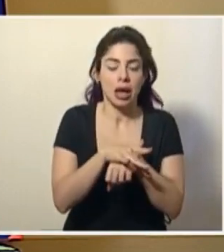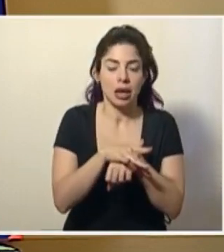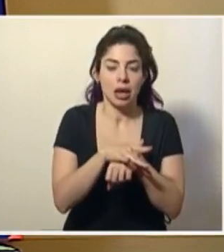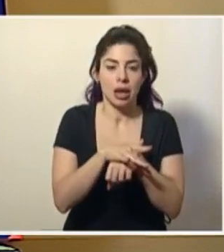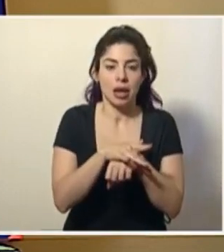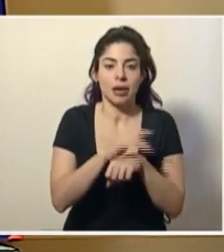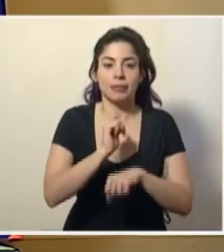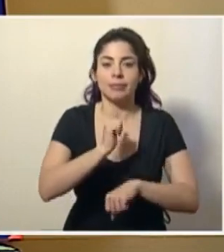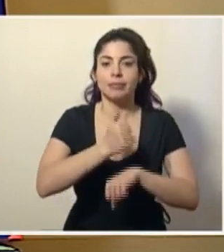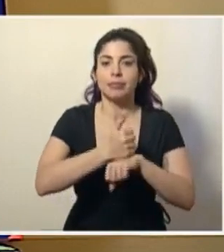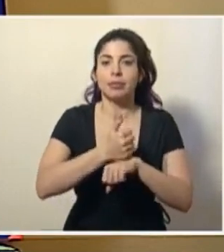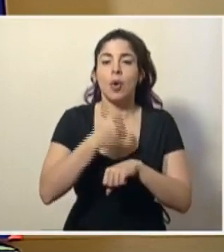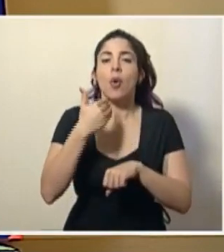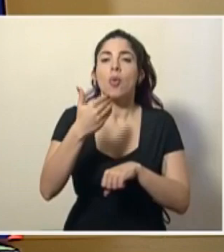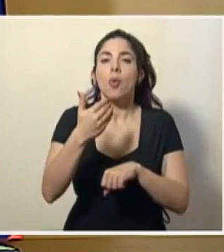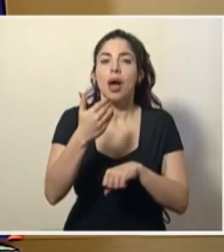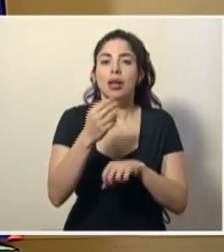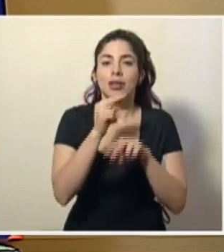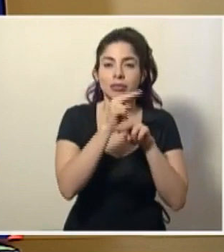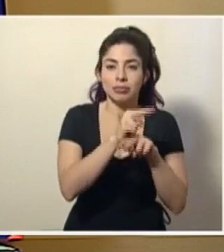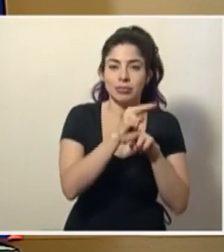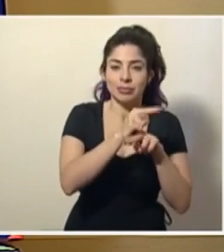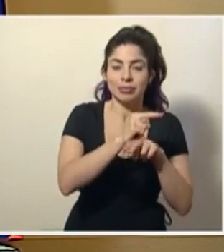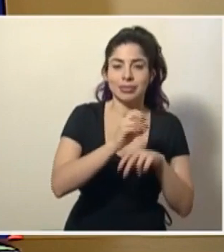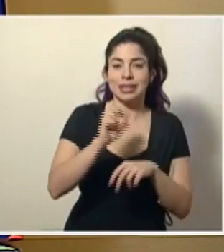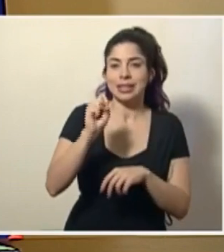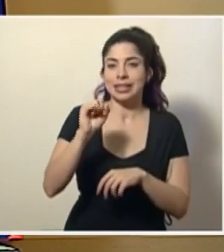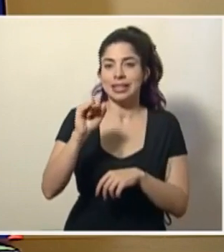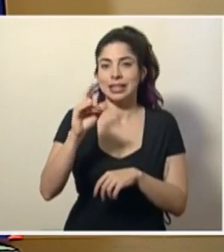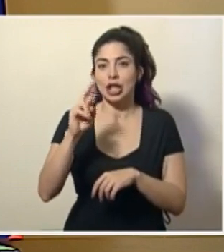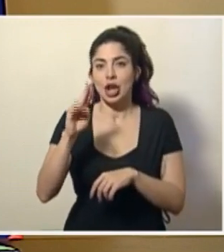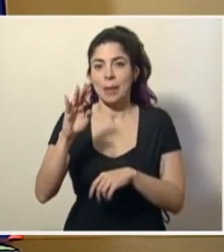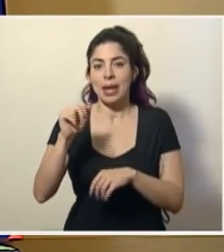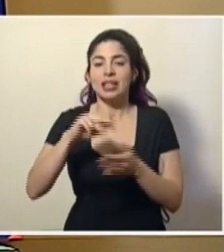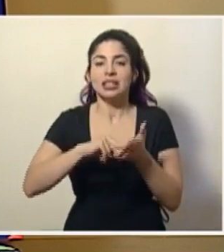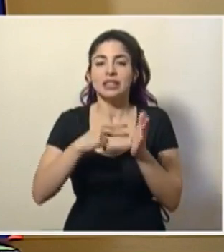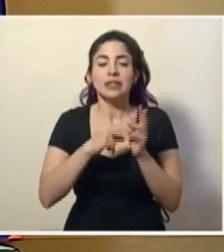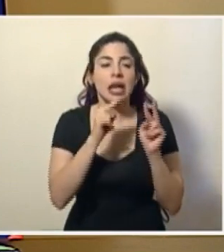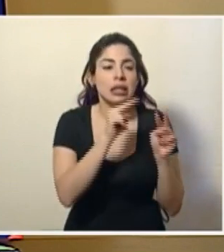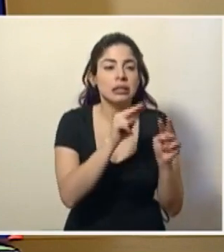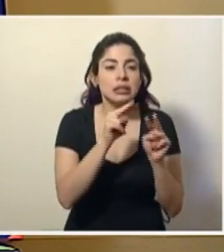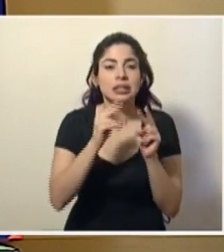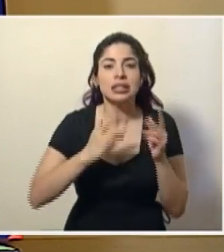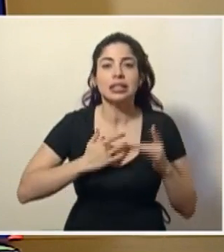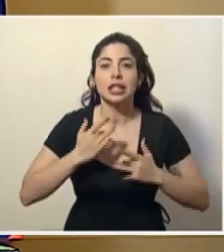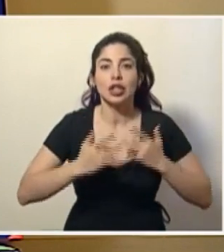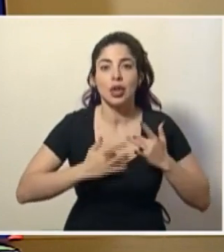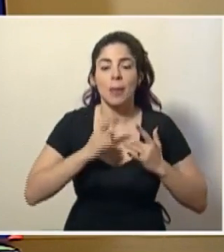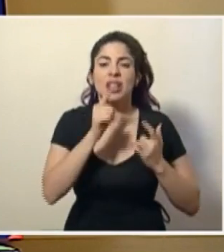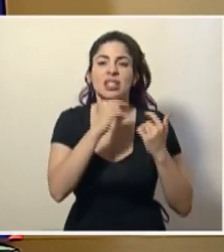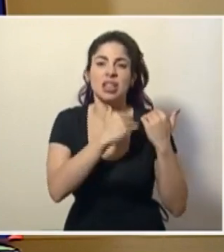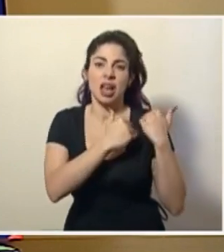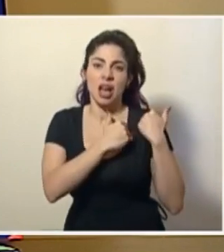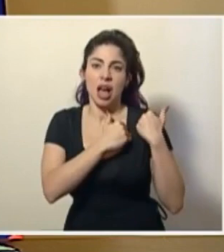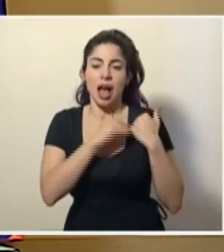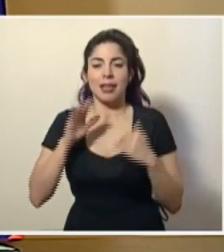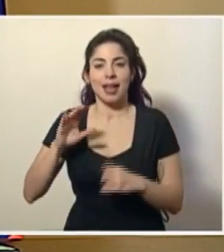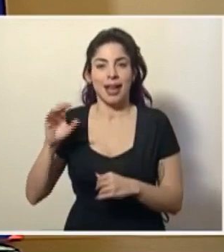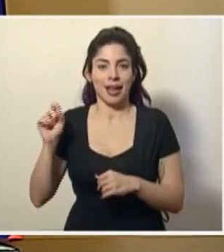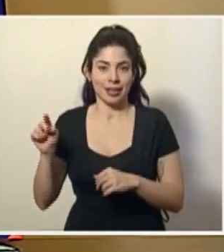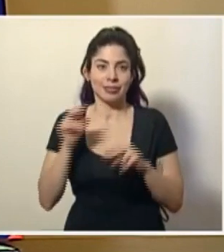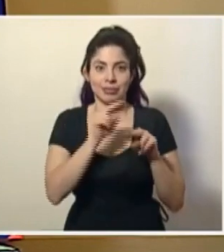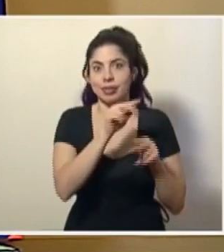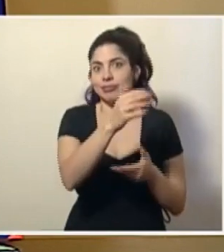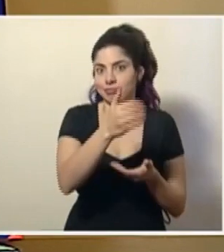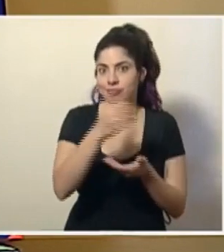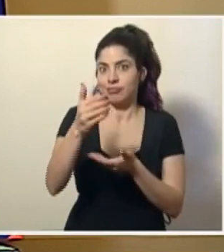se establece a partir de la vigilancia sindrómica que realiza la Caja Costarricense de Seguro Social. Para esta